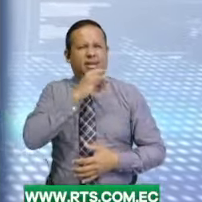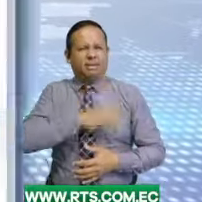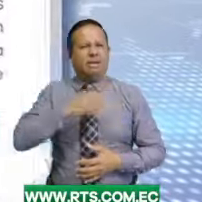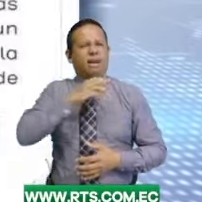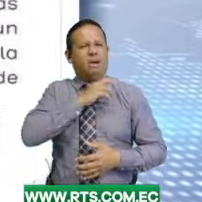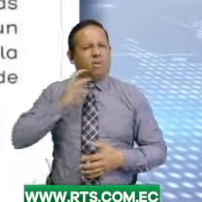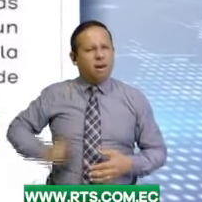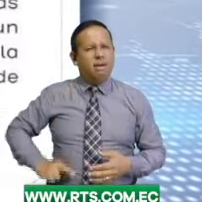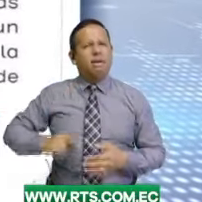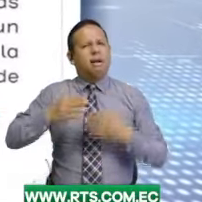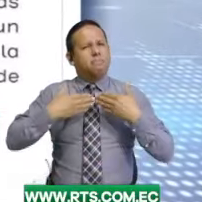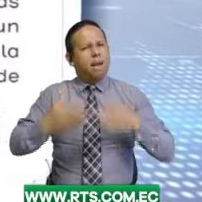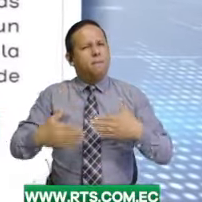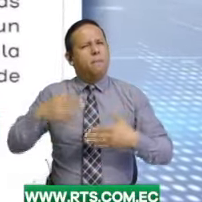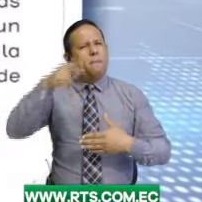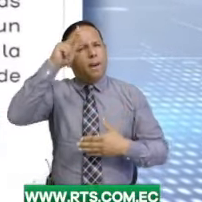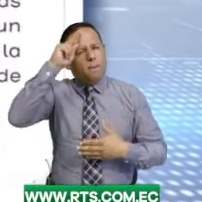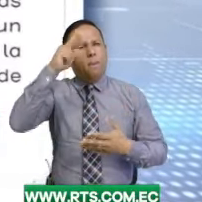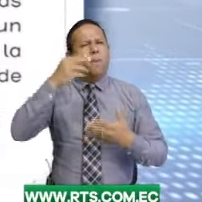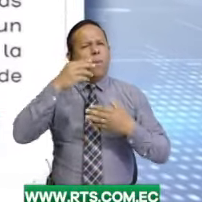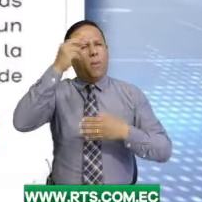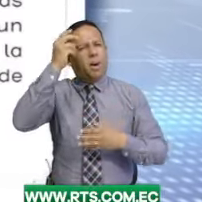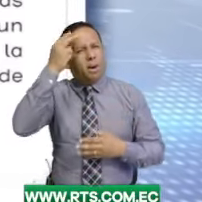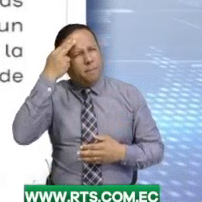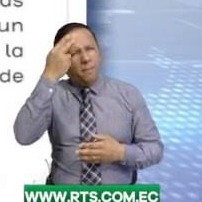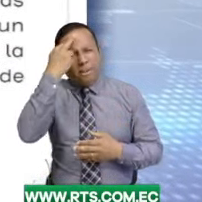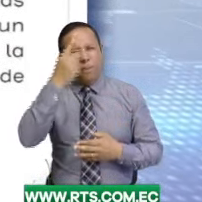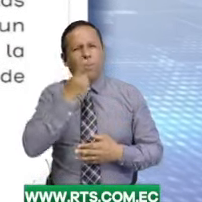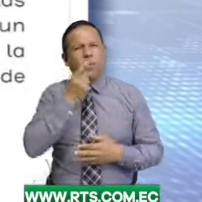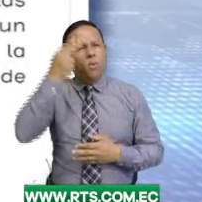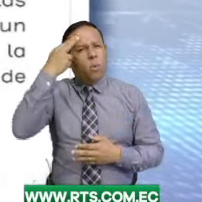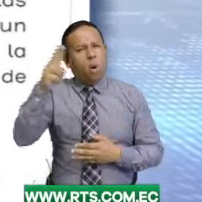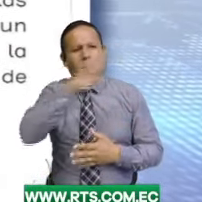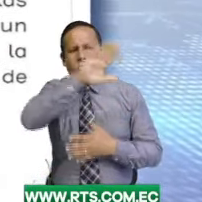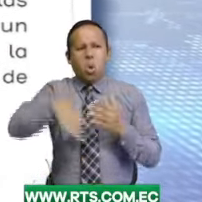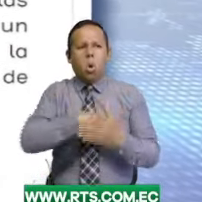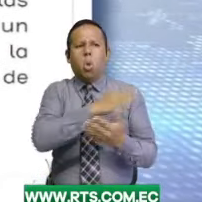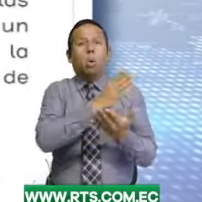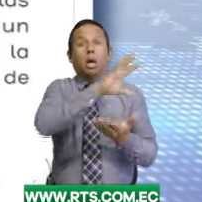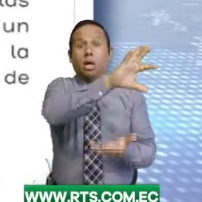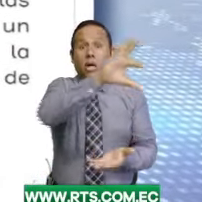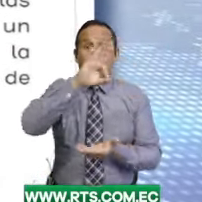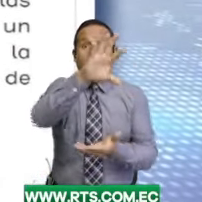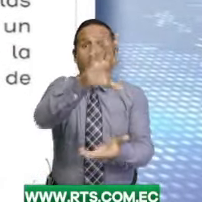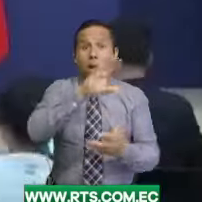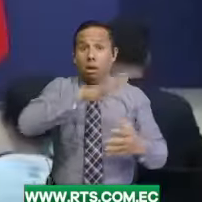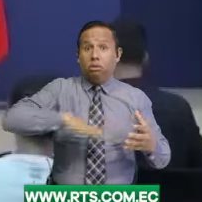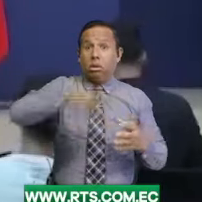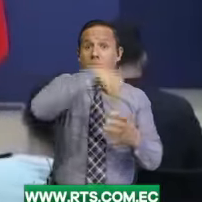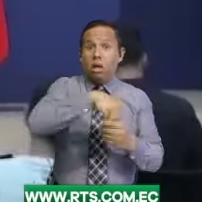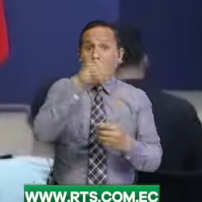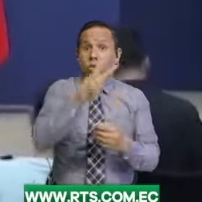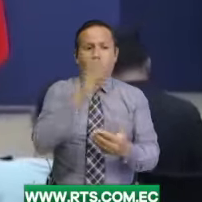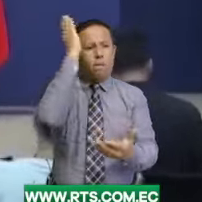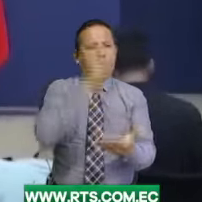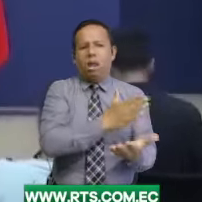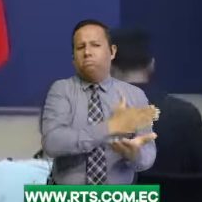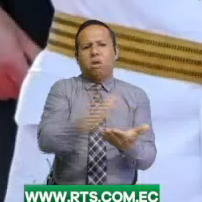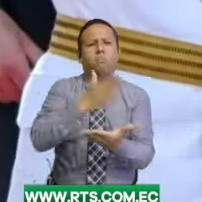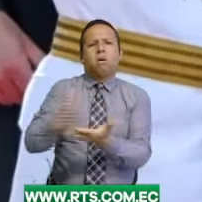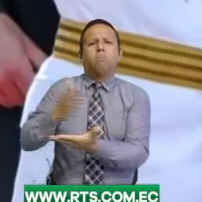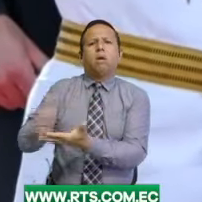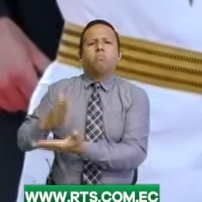Panamá, República Dominicana y Uruguay el retiro de manera inmediata de sus representantes en su territorio. Por su parte, los